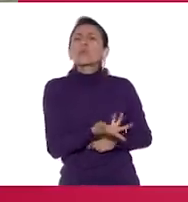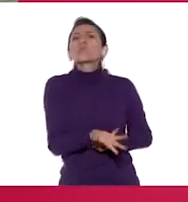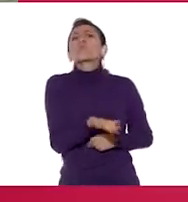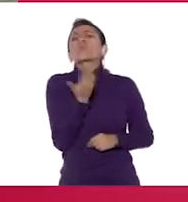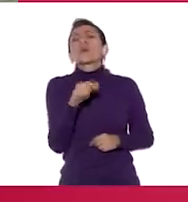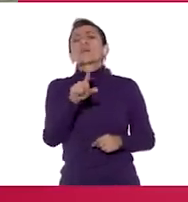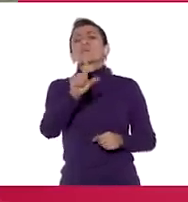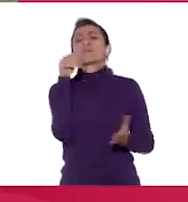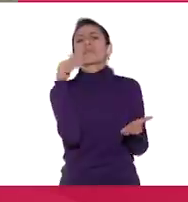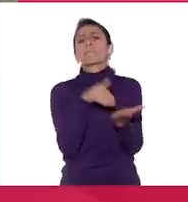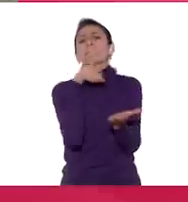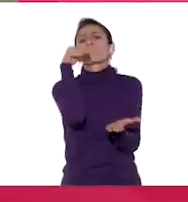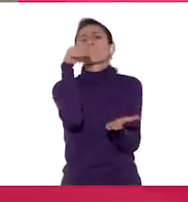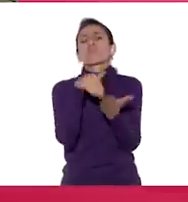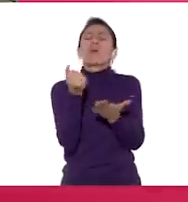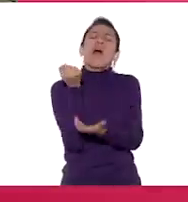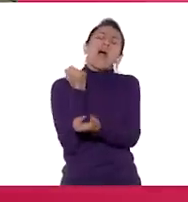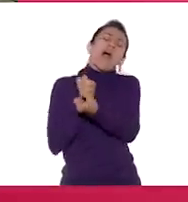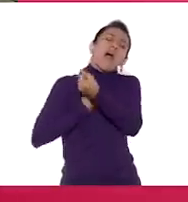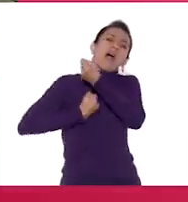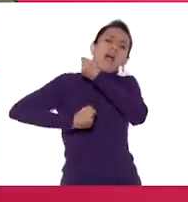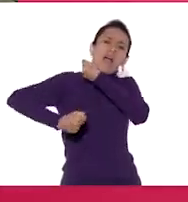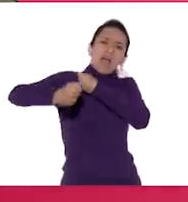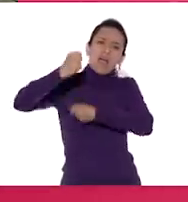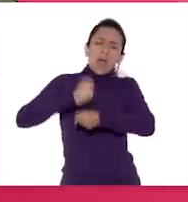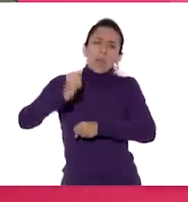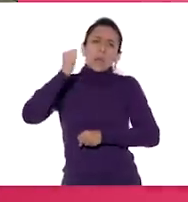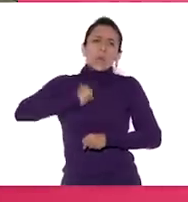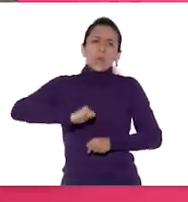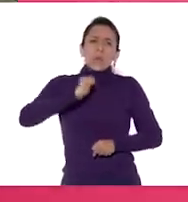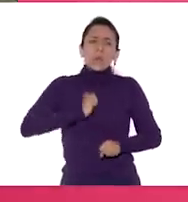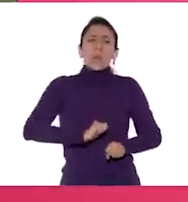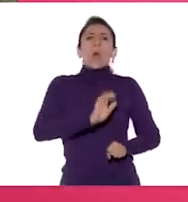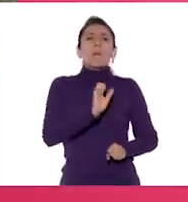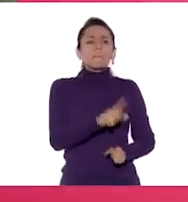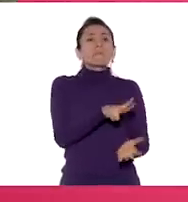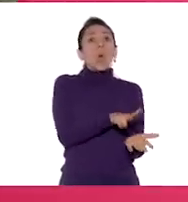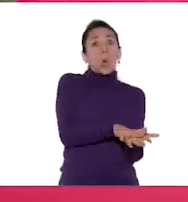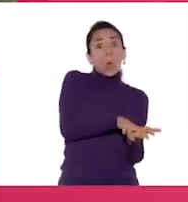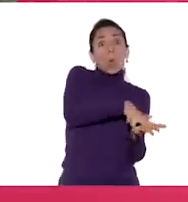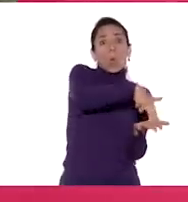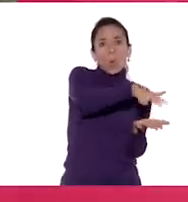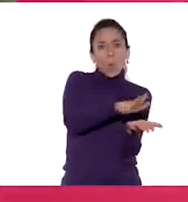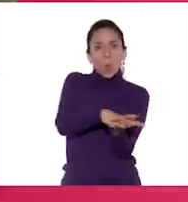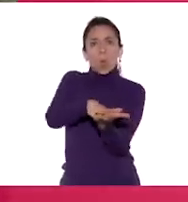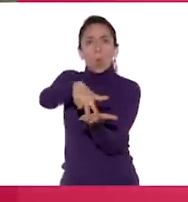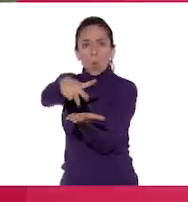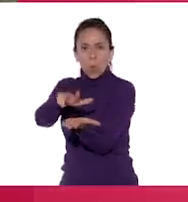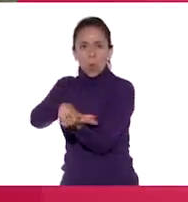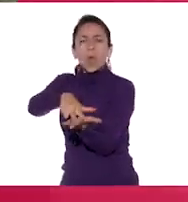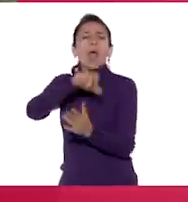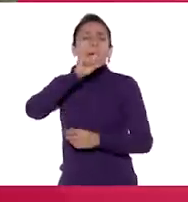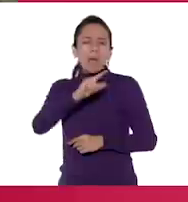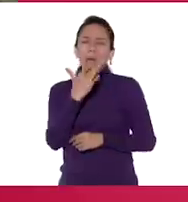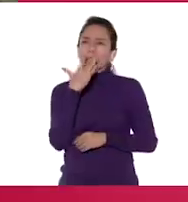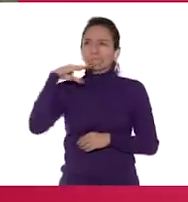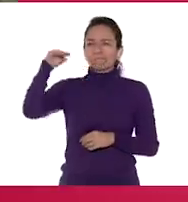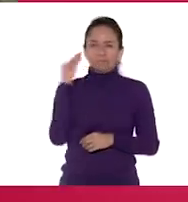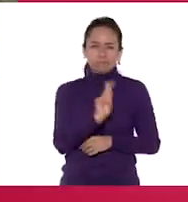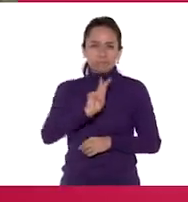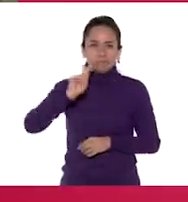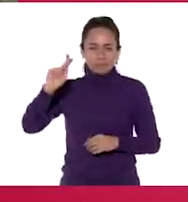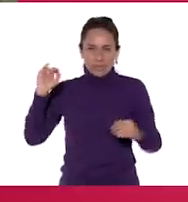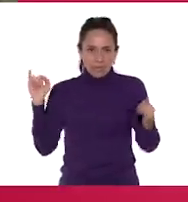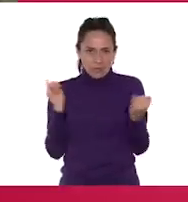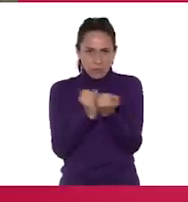70 millones de años. Como todos saben, un vertebrado, como por ejemplo un dinosaurio, tiene solamente un